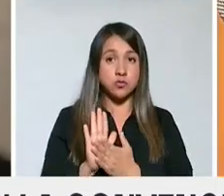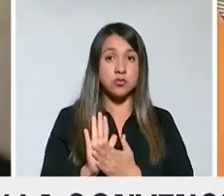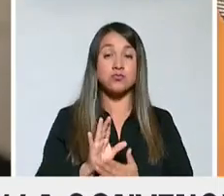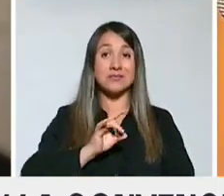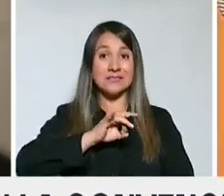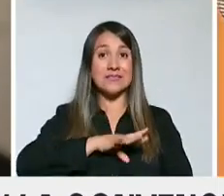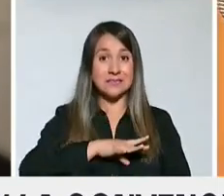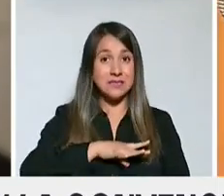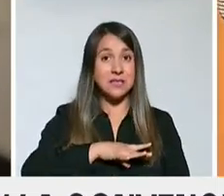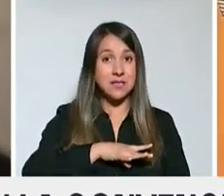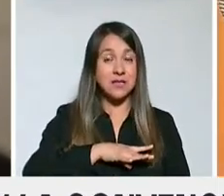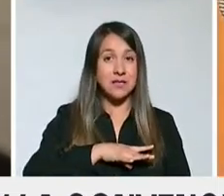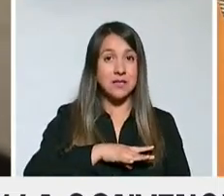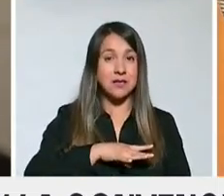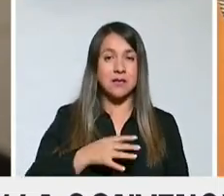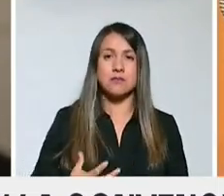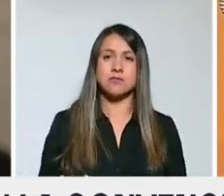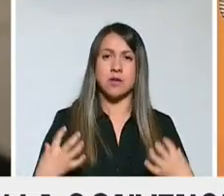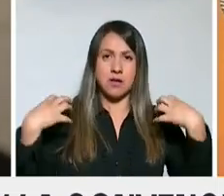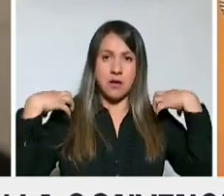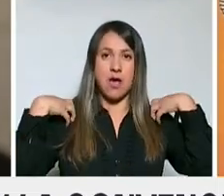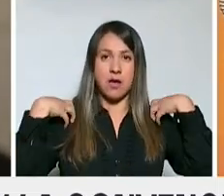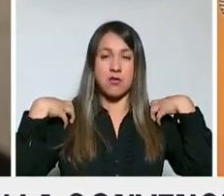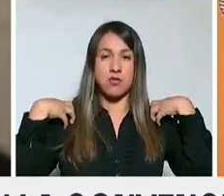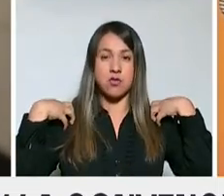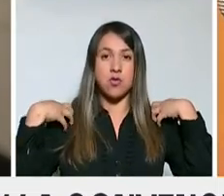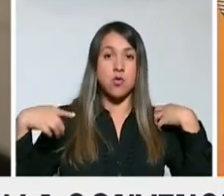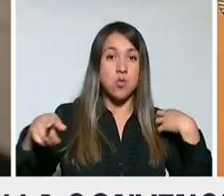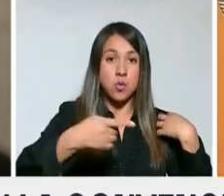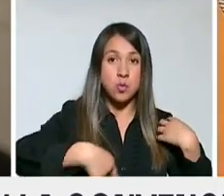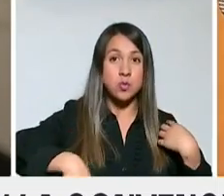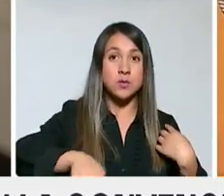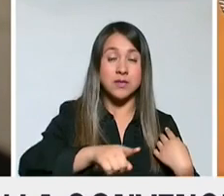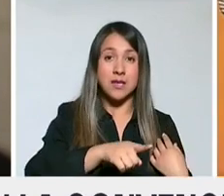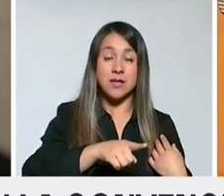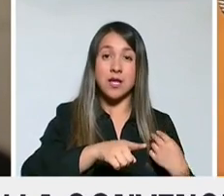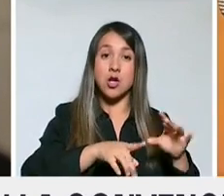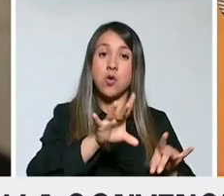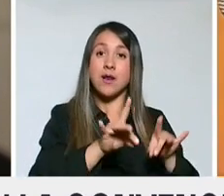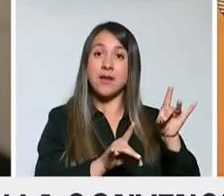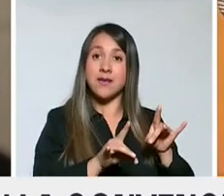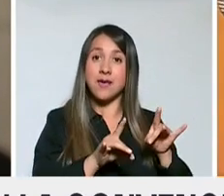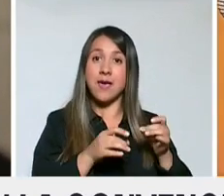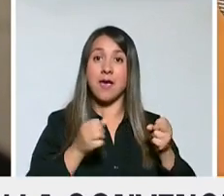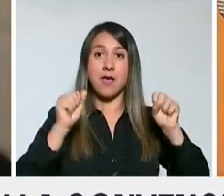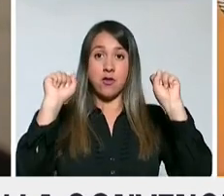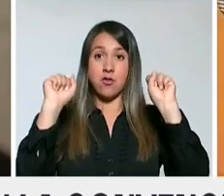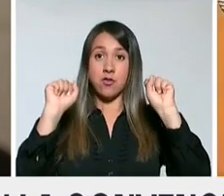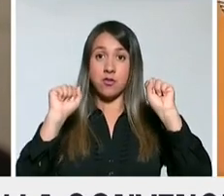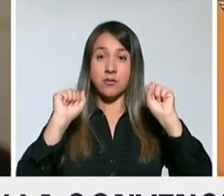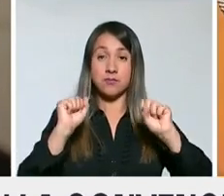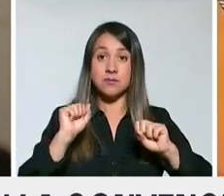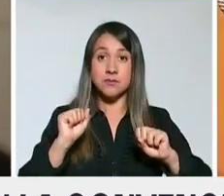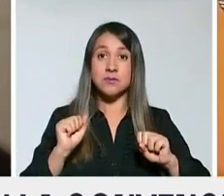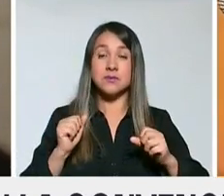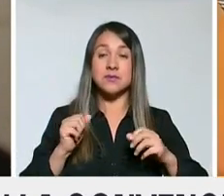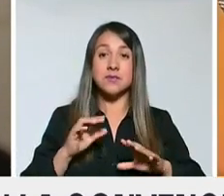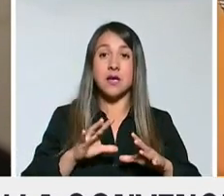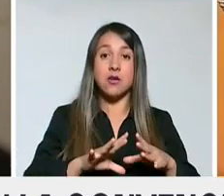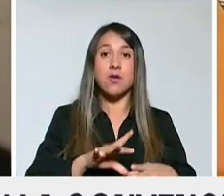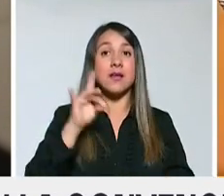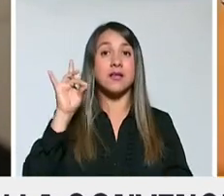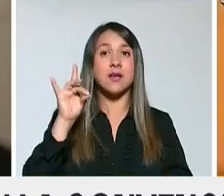Chile, cargo para el que fueron declarados electos y declaradas